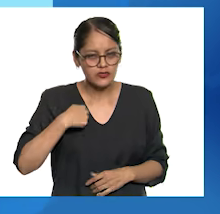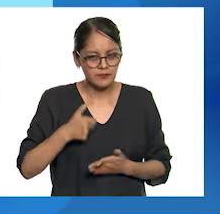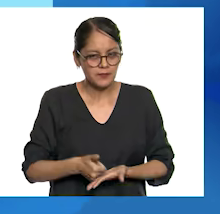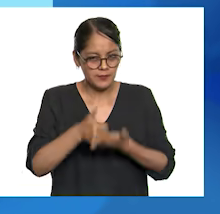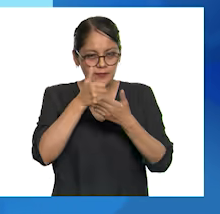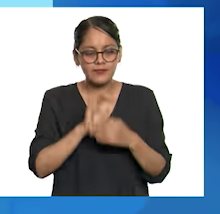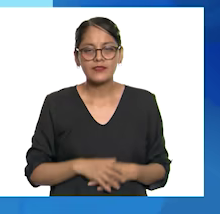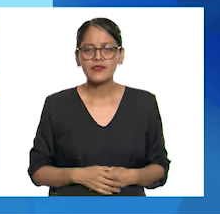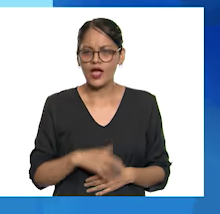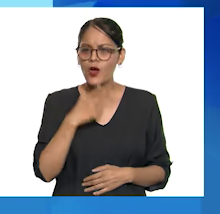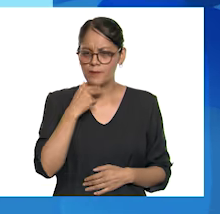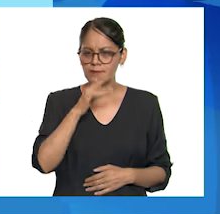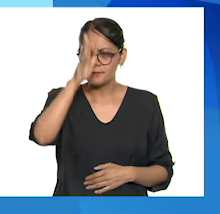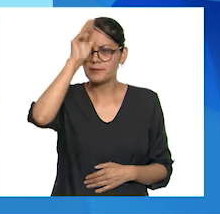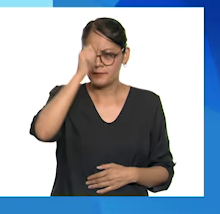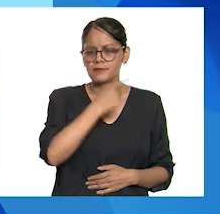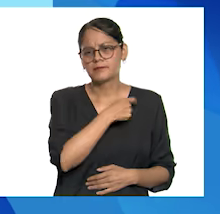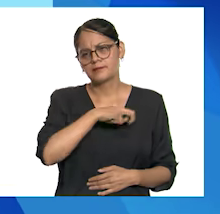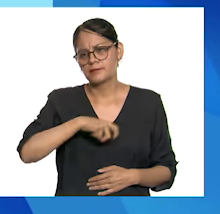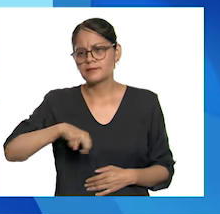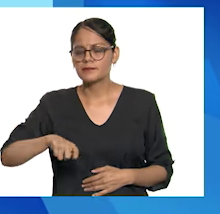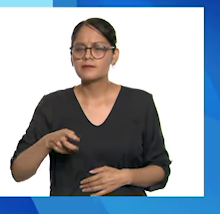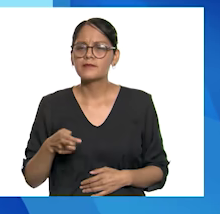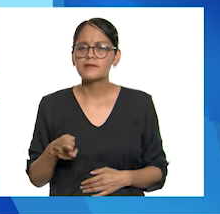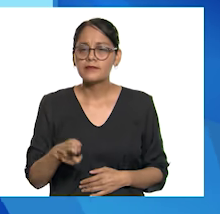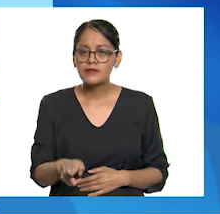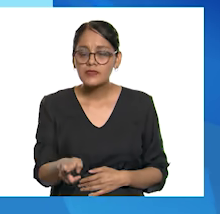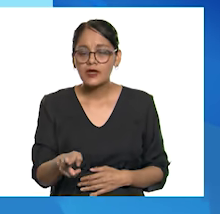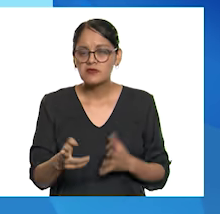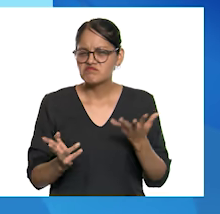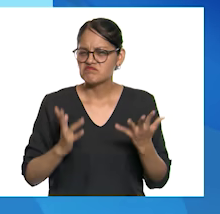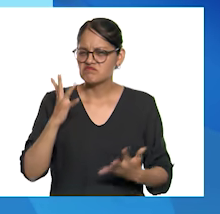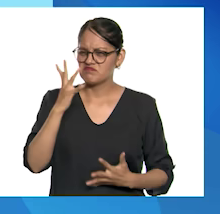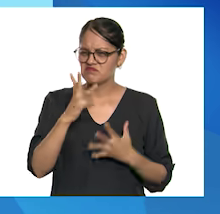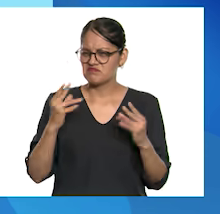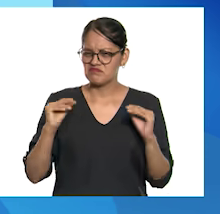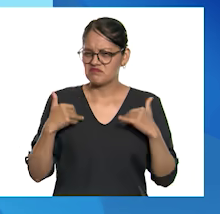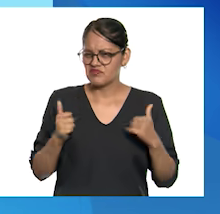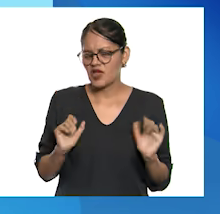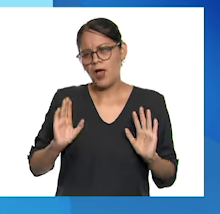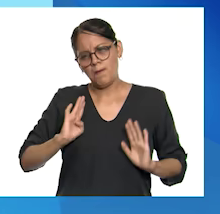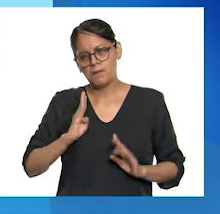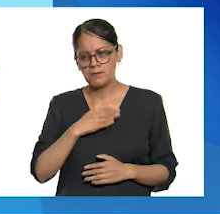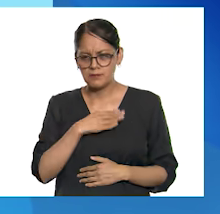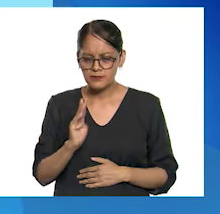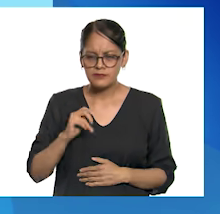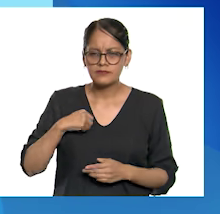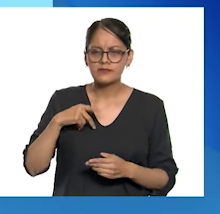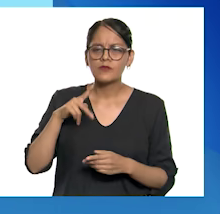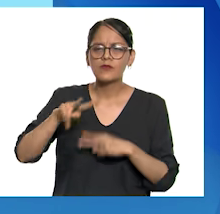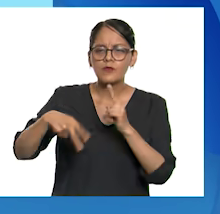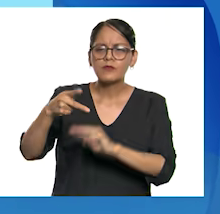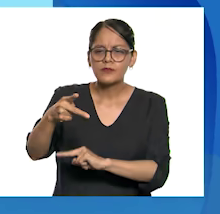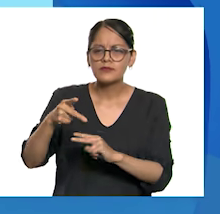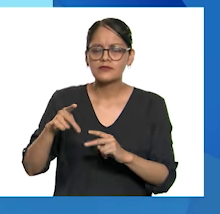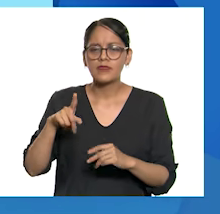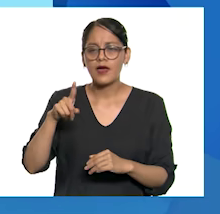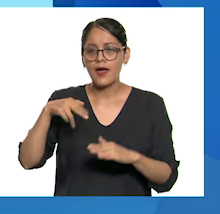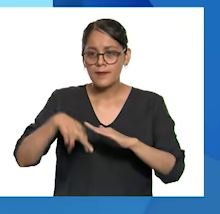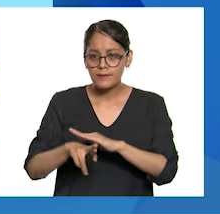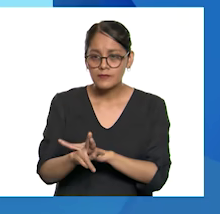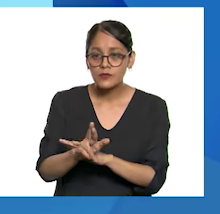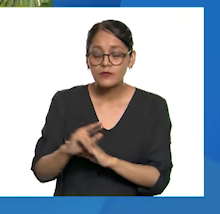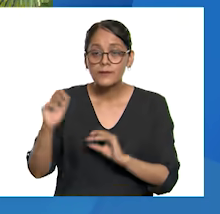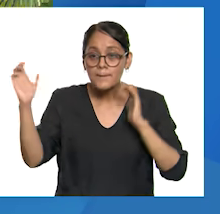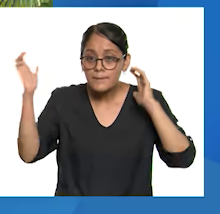El hijo del molinero hizo lo que el gato le aconsejaba aunque no comprendía cuáles podrían ser sus intenciones. Cuando